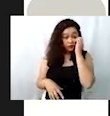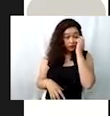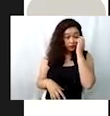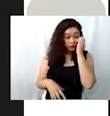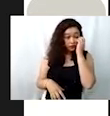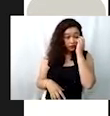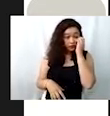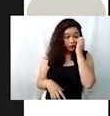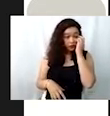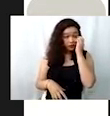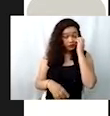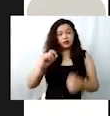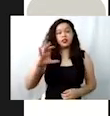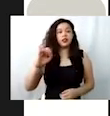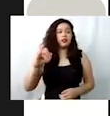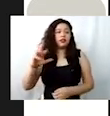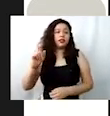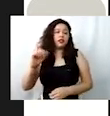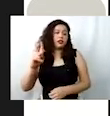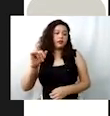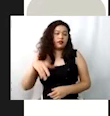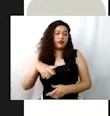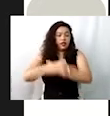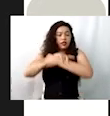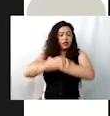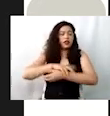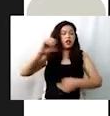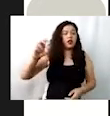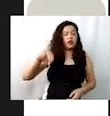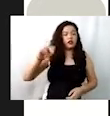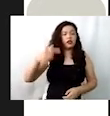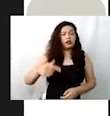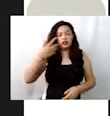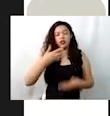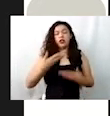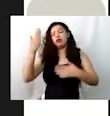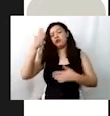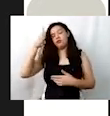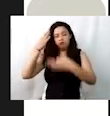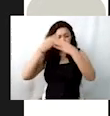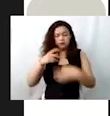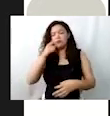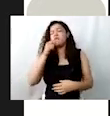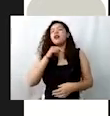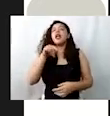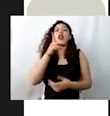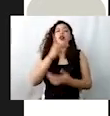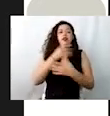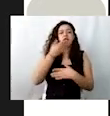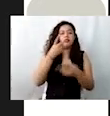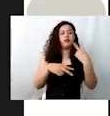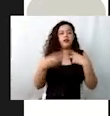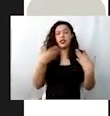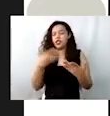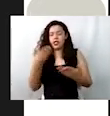Carminati de Alianza ONG. Él es oficial de proyecto de esta institución. Bienvenido. Gracias, Amalfi. Un placer estar aquí